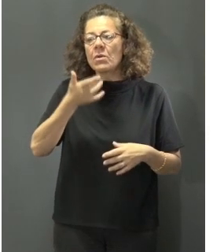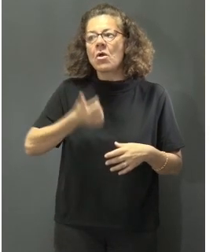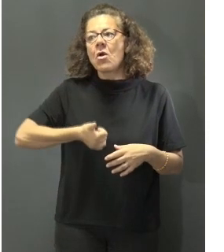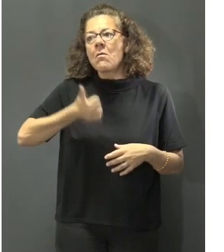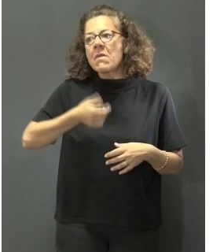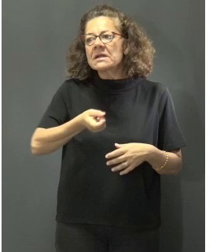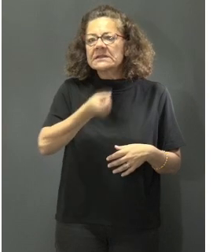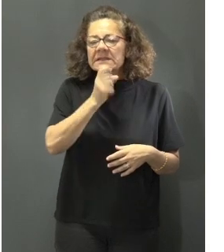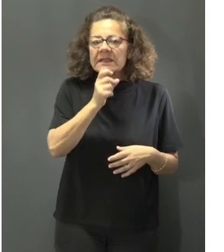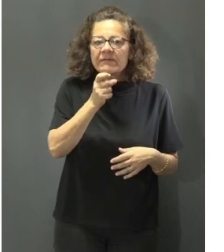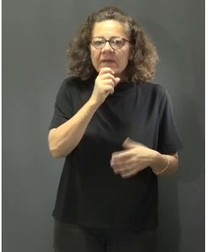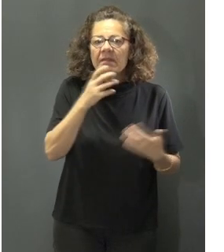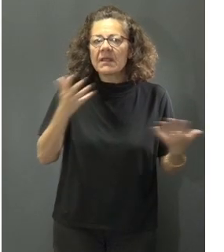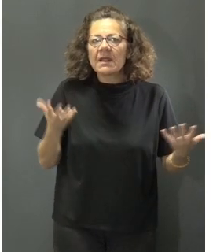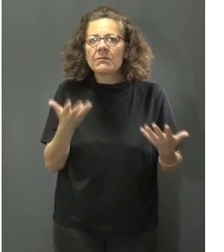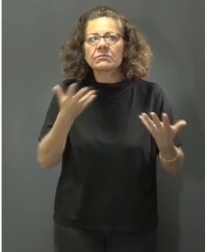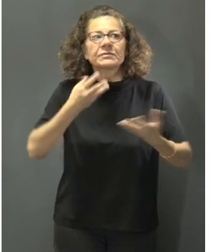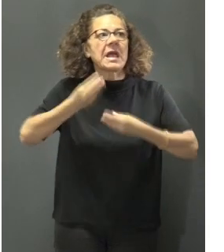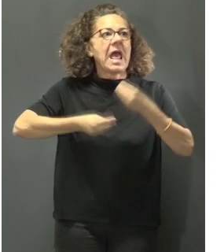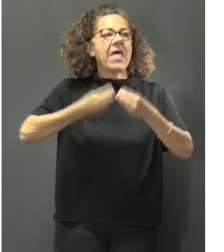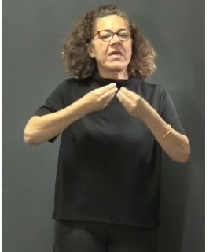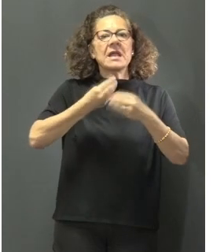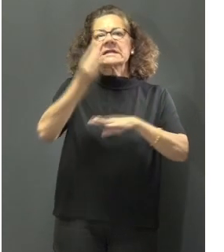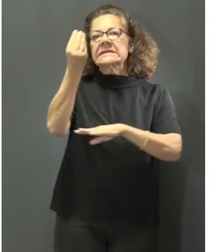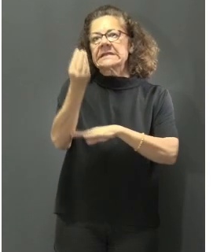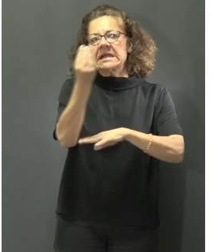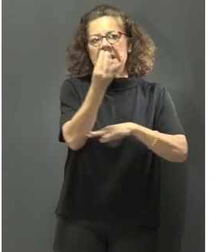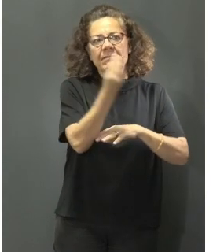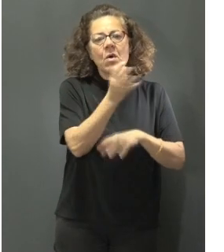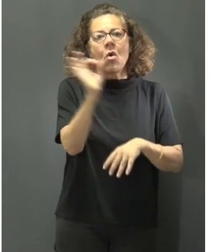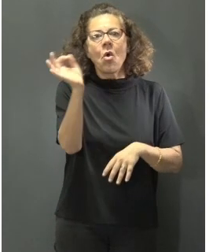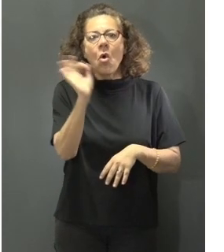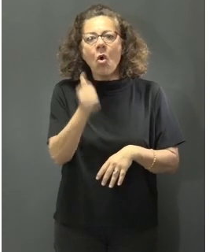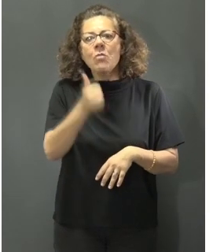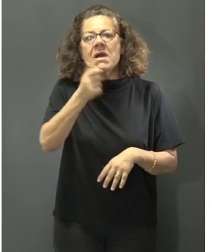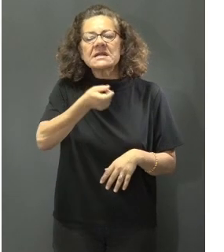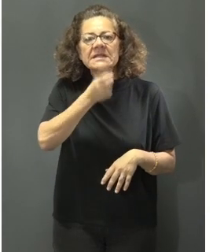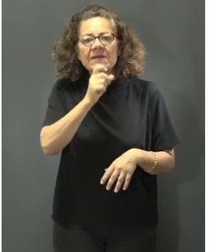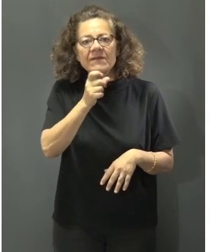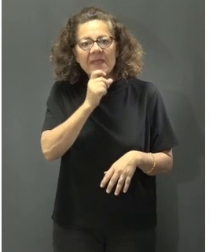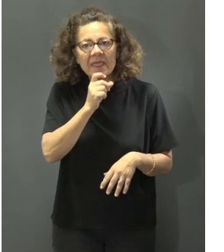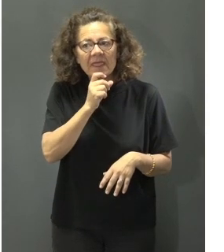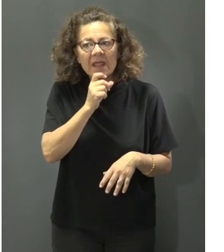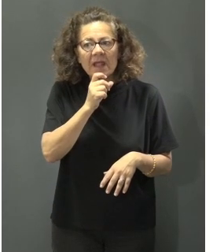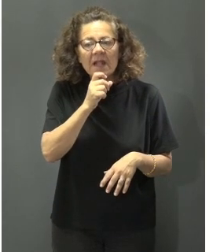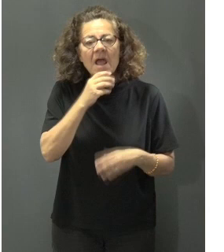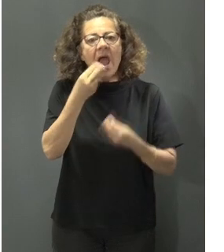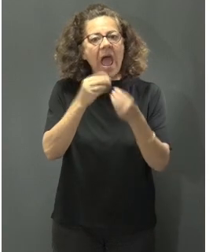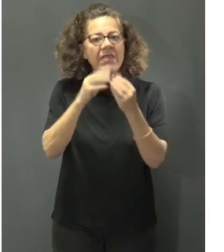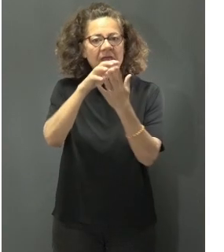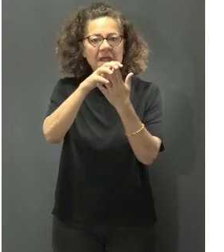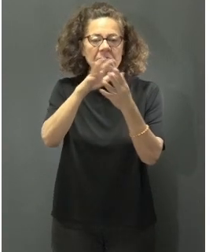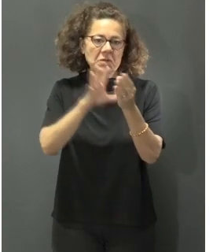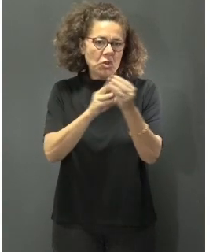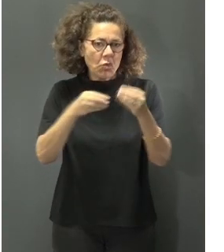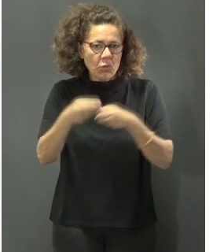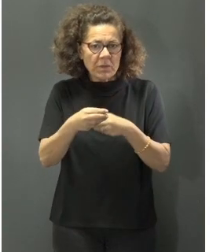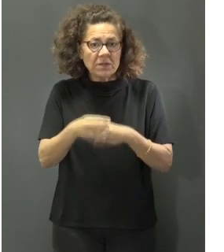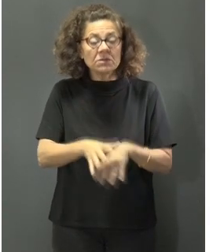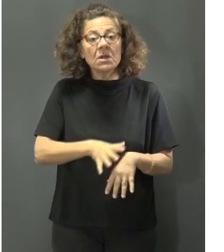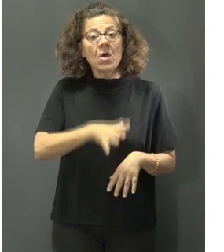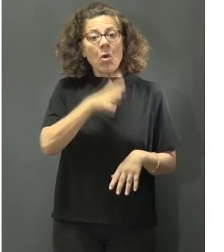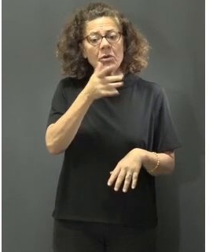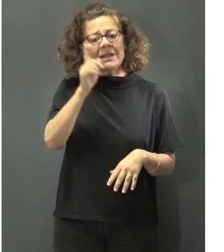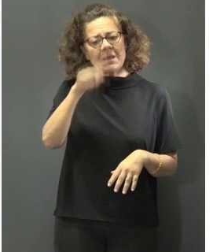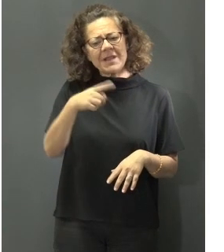más complicado pues, hacer la señalización o nos ha resultado más complicado elaborar documentos. Más que nada porque